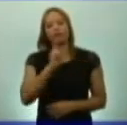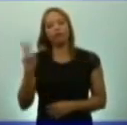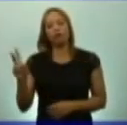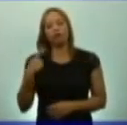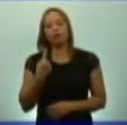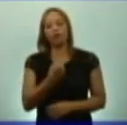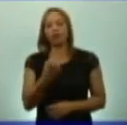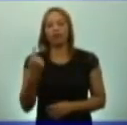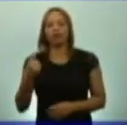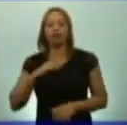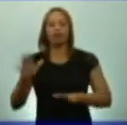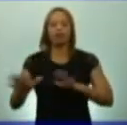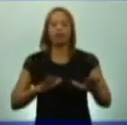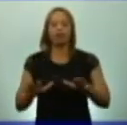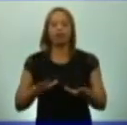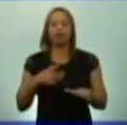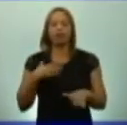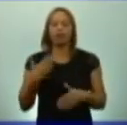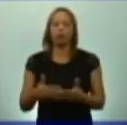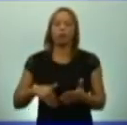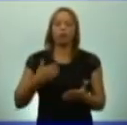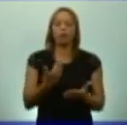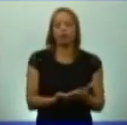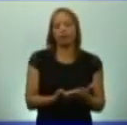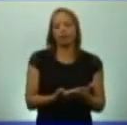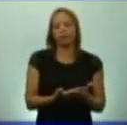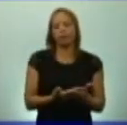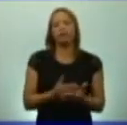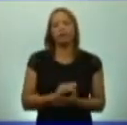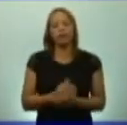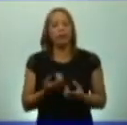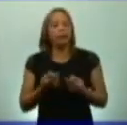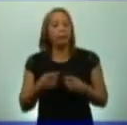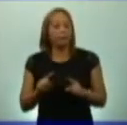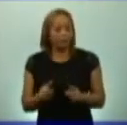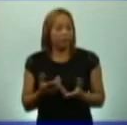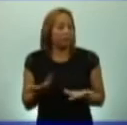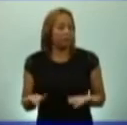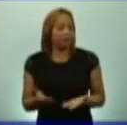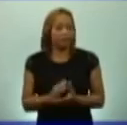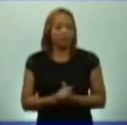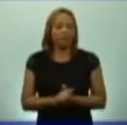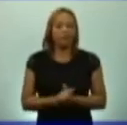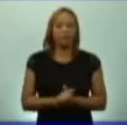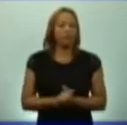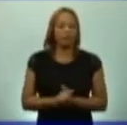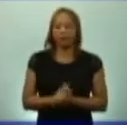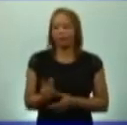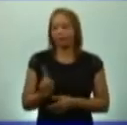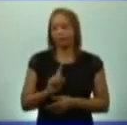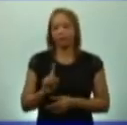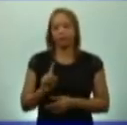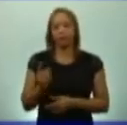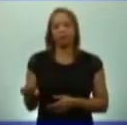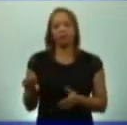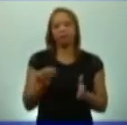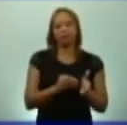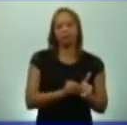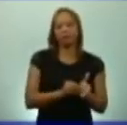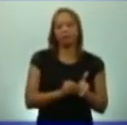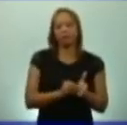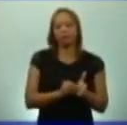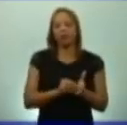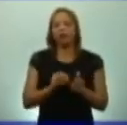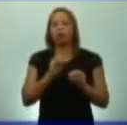de las acciones que la revolución se propone. Pero no debes dejar de ubicar los